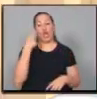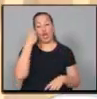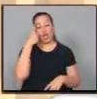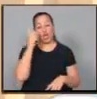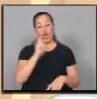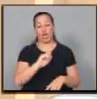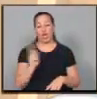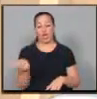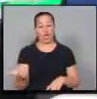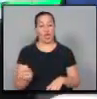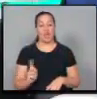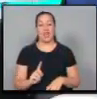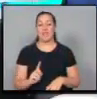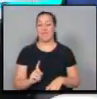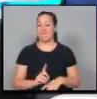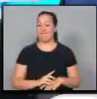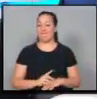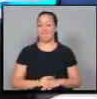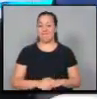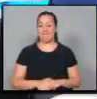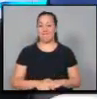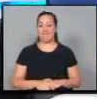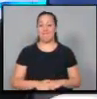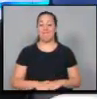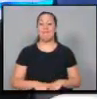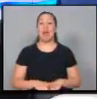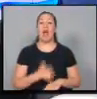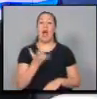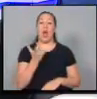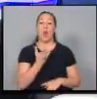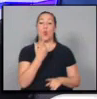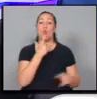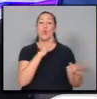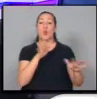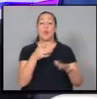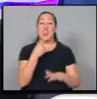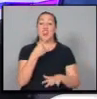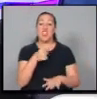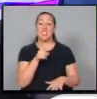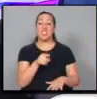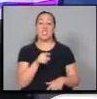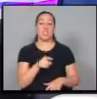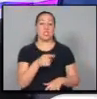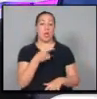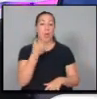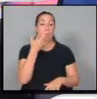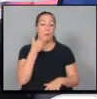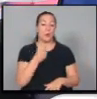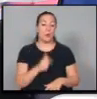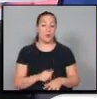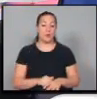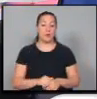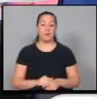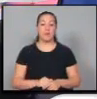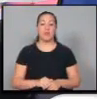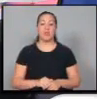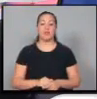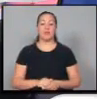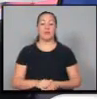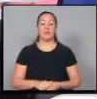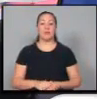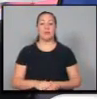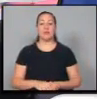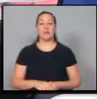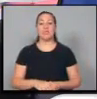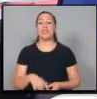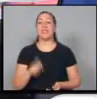No creo que contrate una empresa catalana. Pero hay una versión que dice eso, que le gustó mucho el catering de Puyol. Y finalmente, ¿quién podría ser